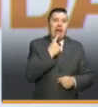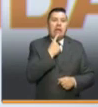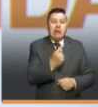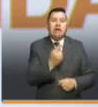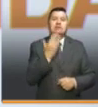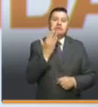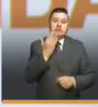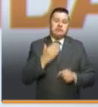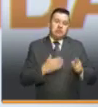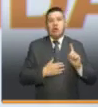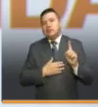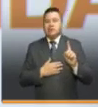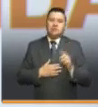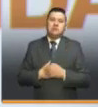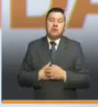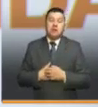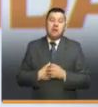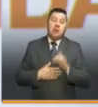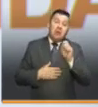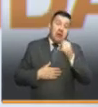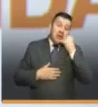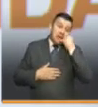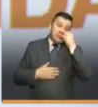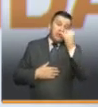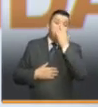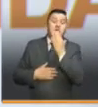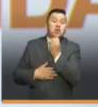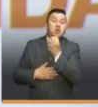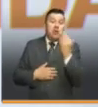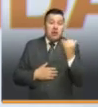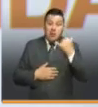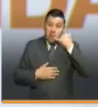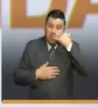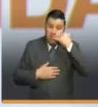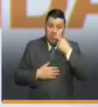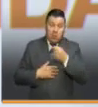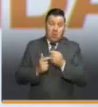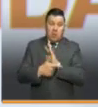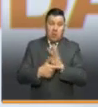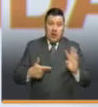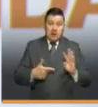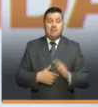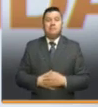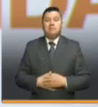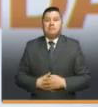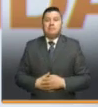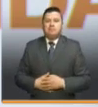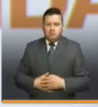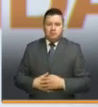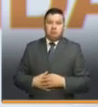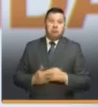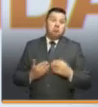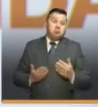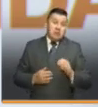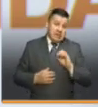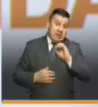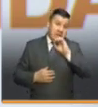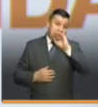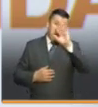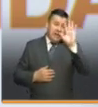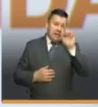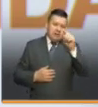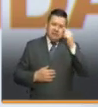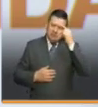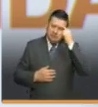beneficiarios o no también pueden llamar a los números de teléfono que estarán en la página web los que por supuesto estas estas